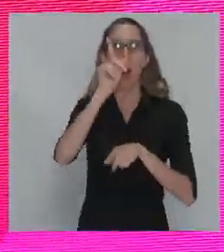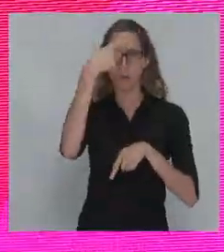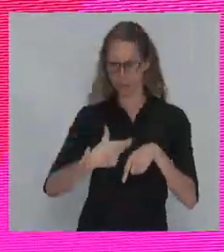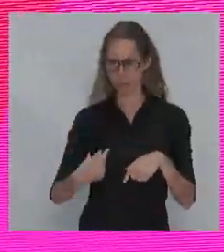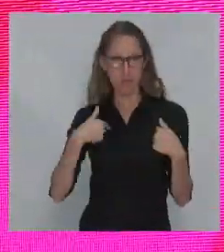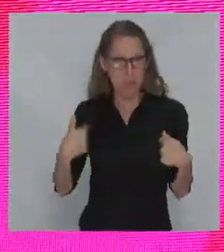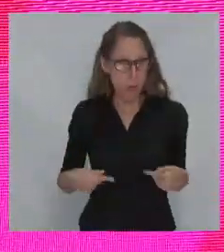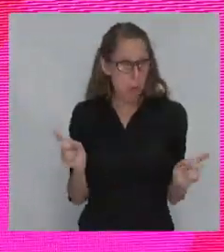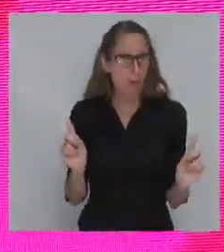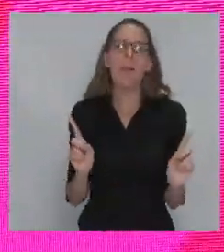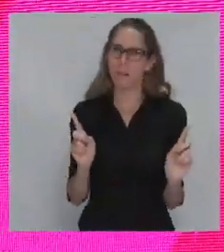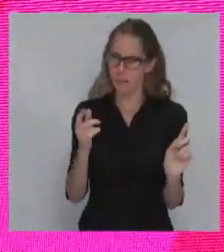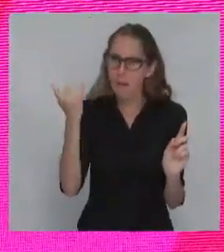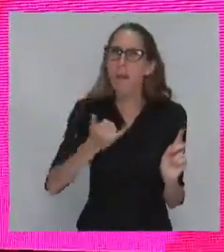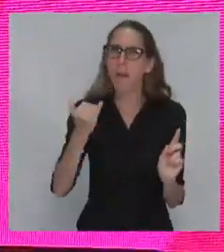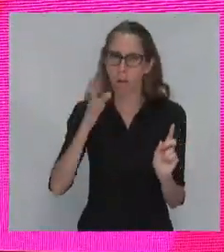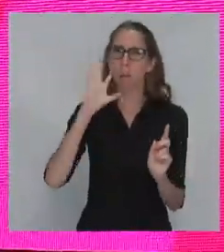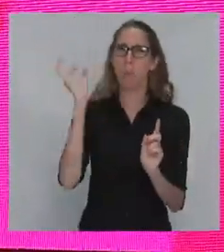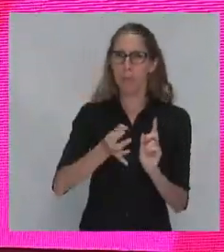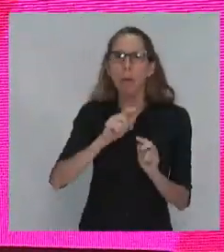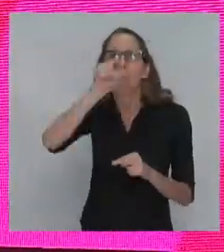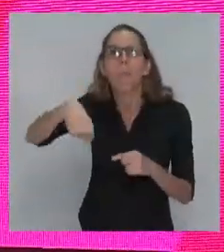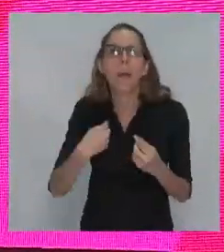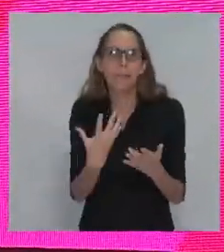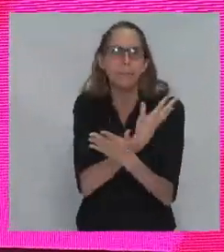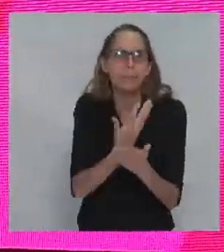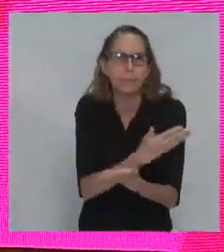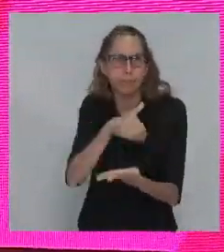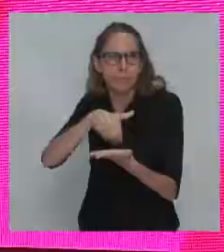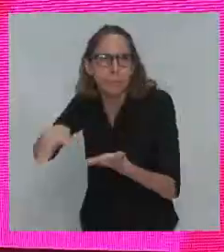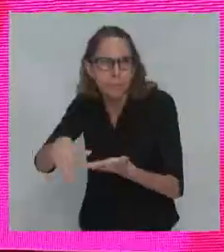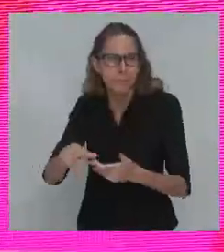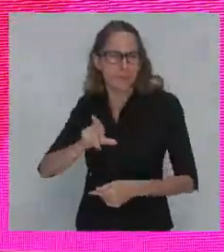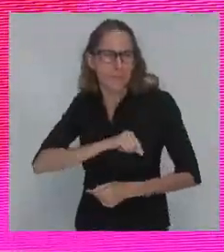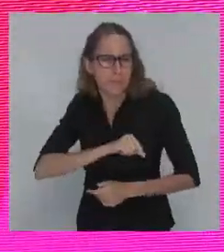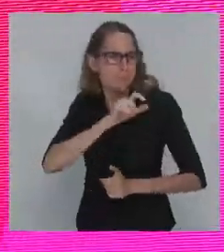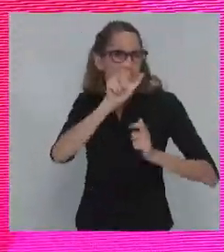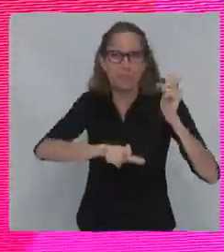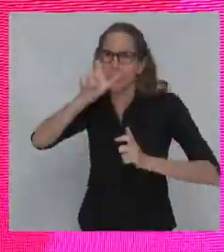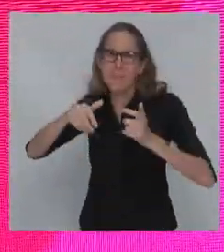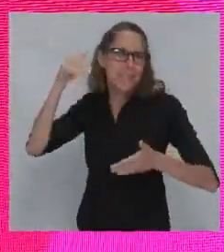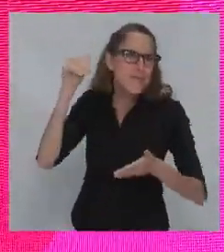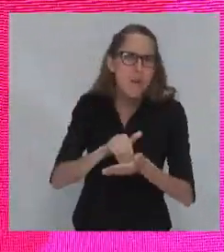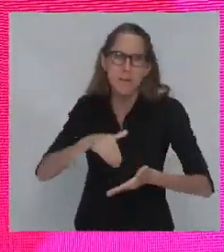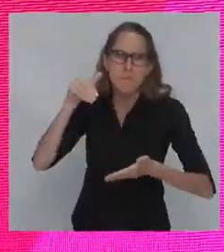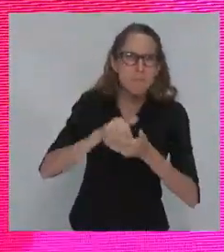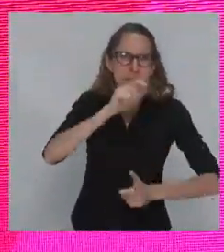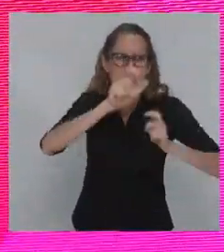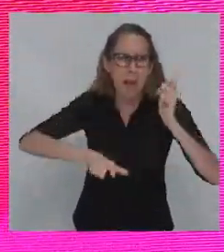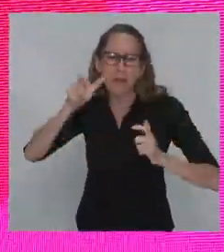pero muy visibles, produciendo sufrimiento, dolor y exclusión en millones de seres humanos todos los